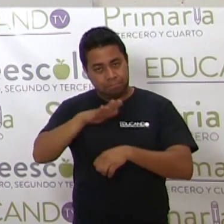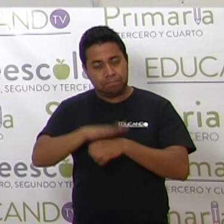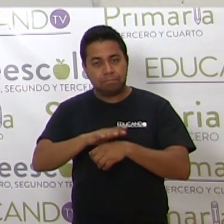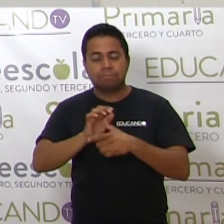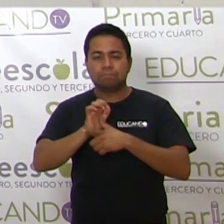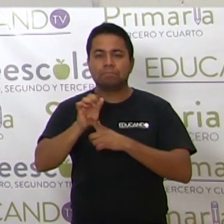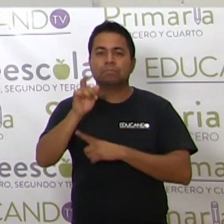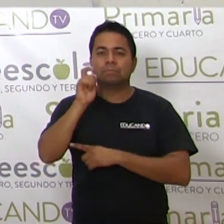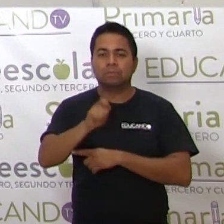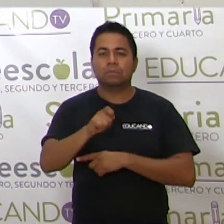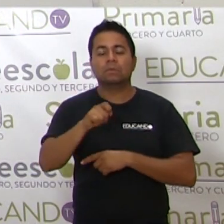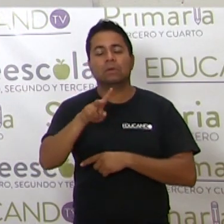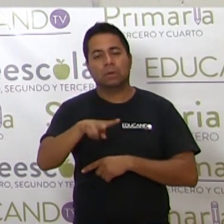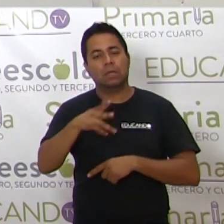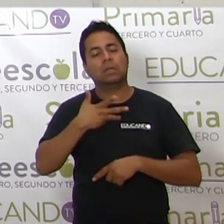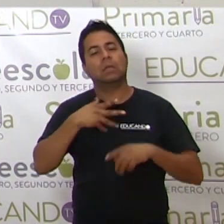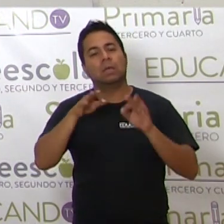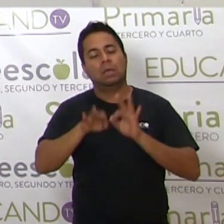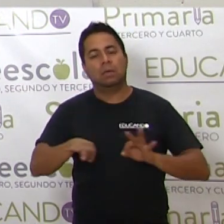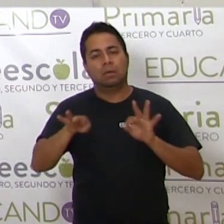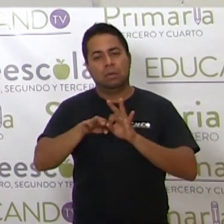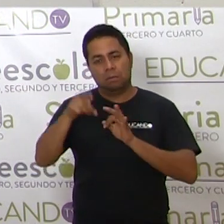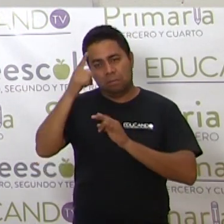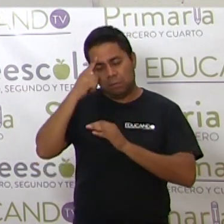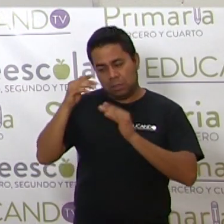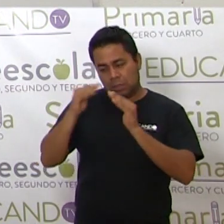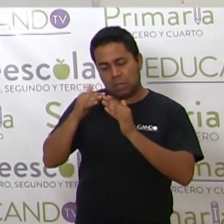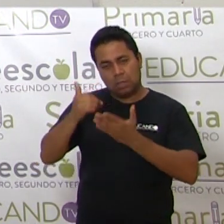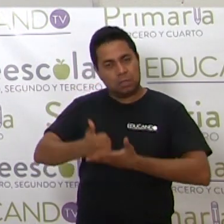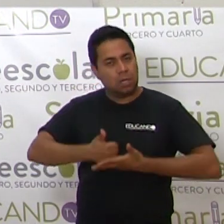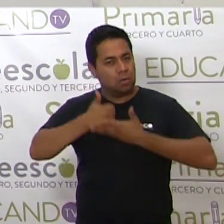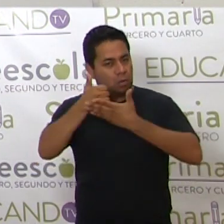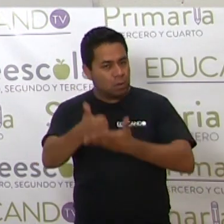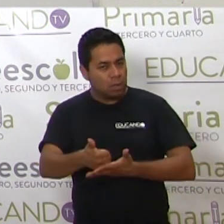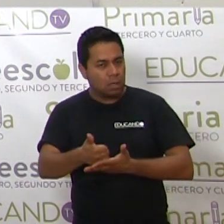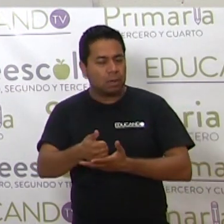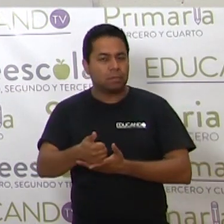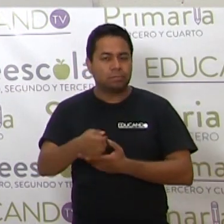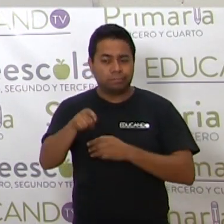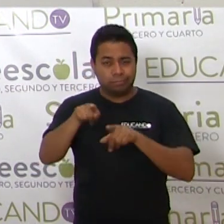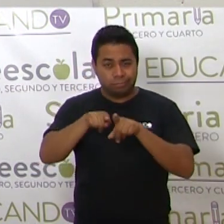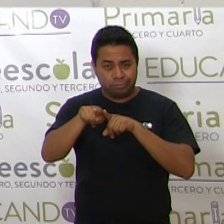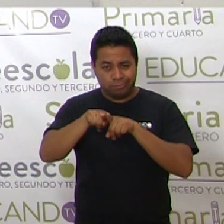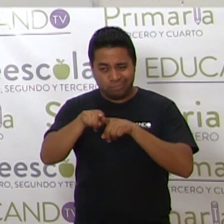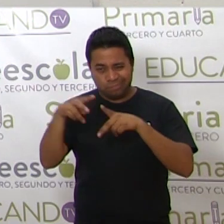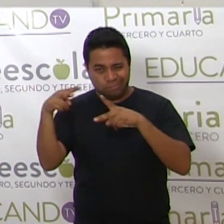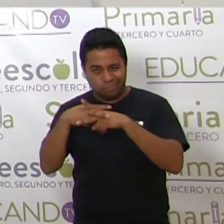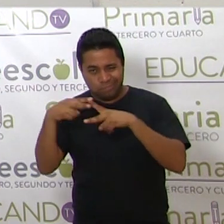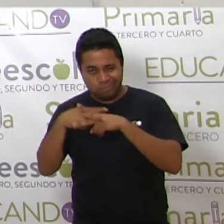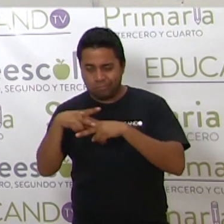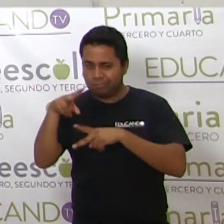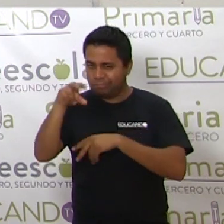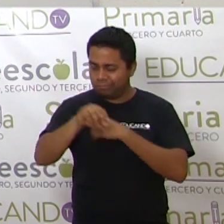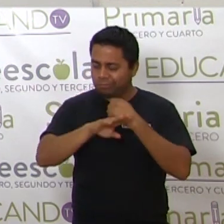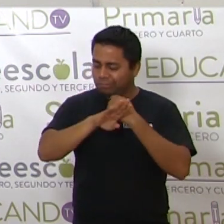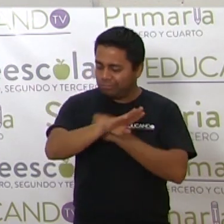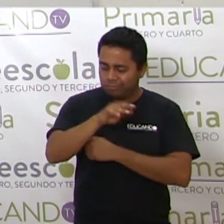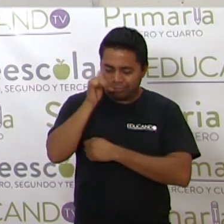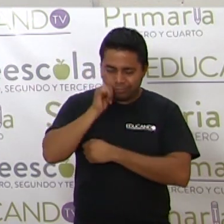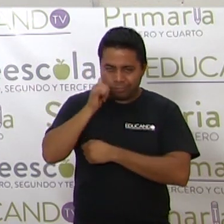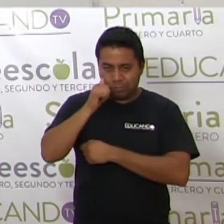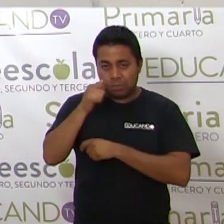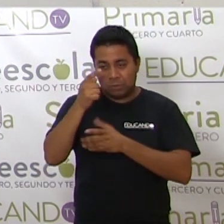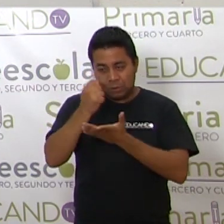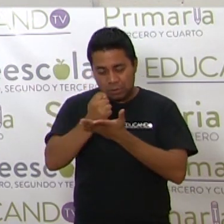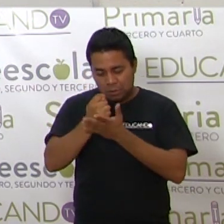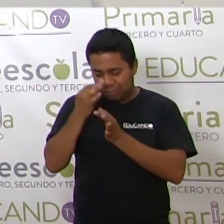la importancia de cooperar en casa al pelearse con tus hermanos cumplir con tus tareas